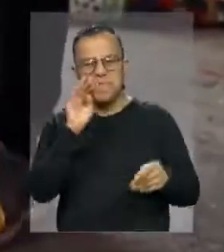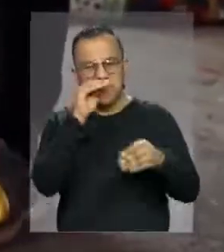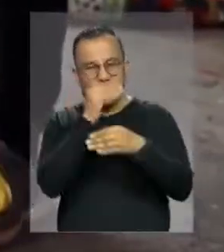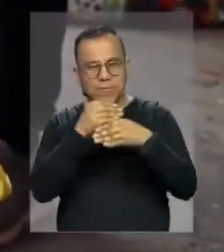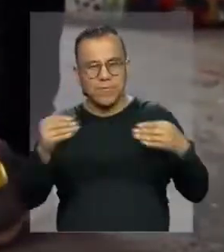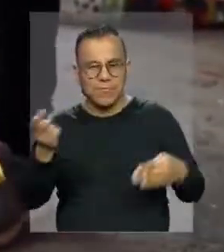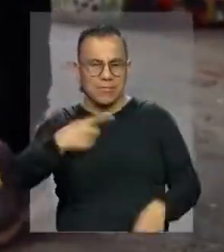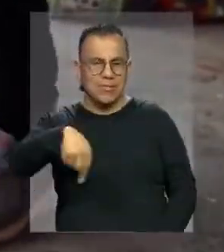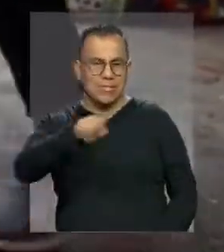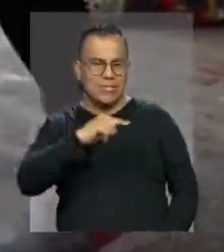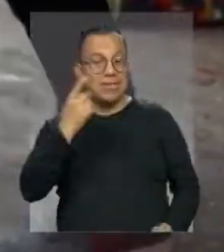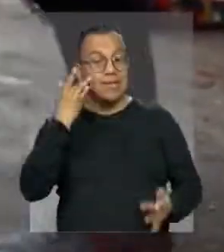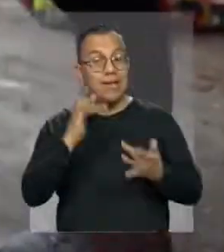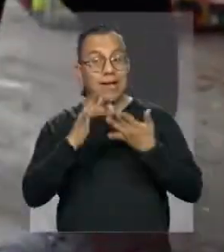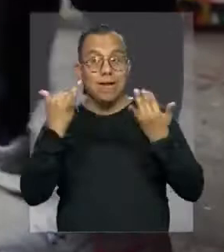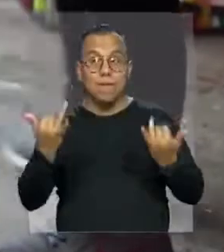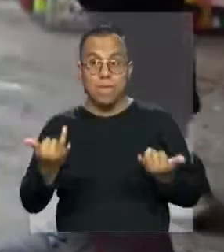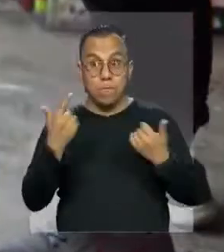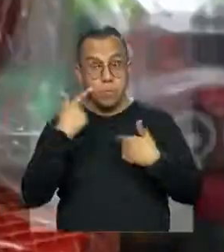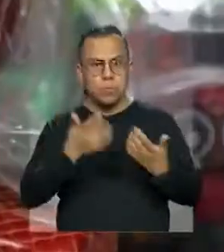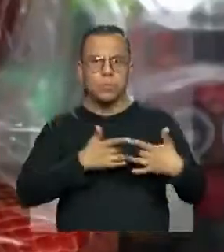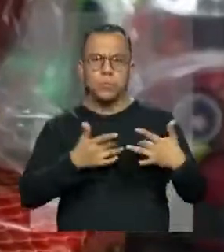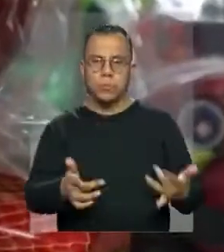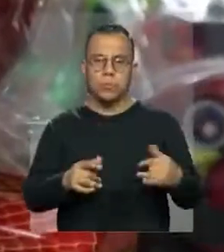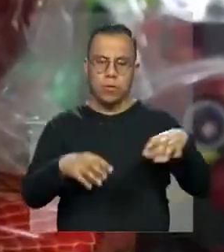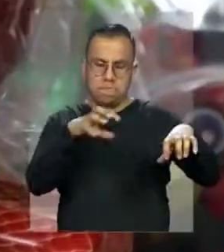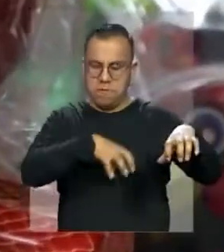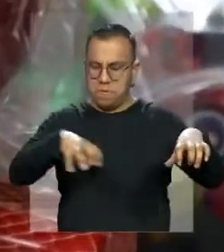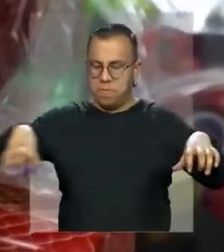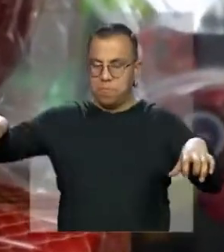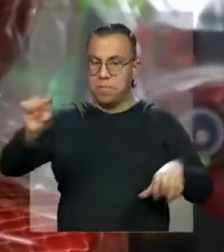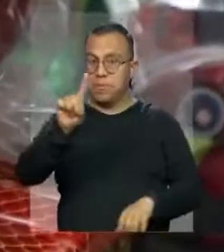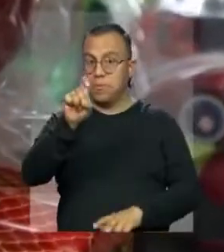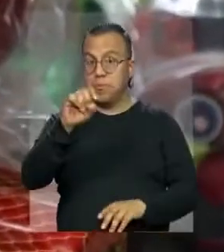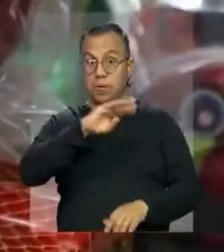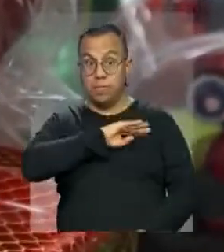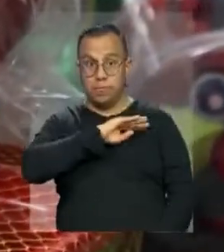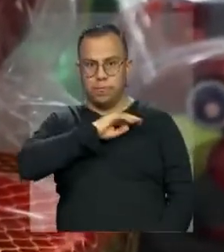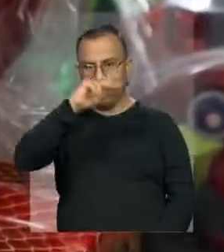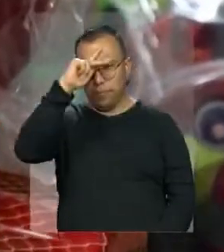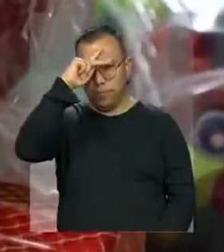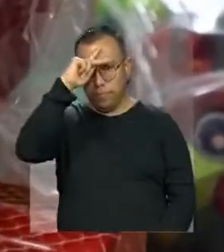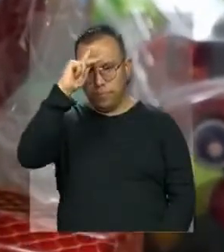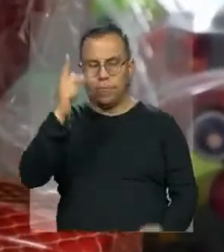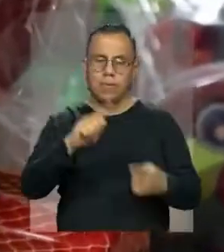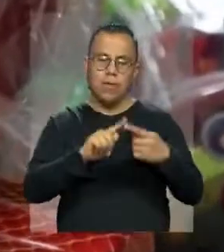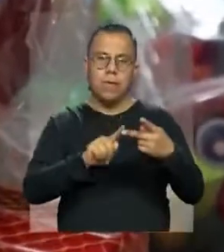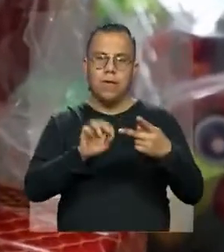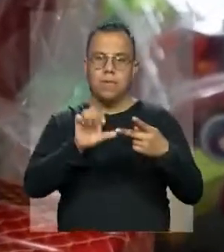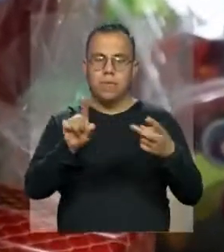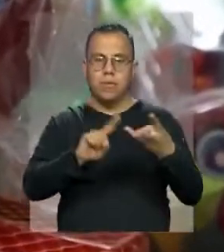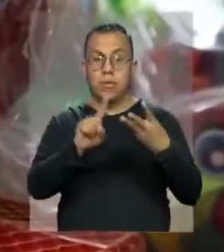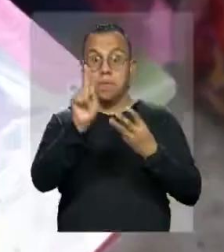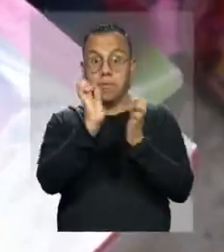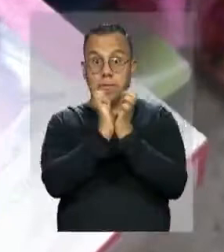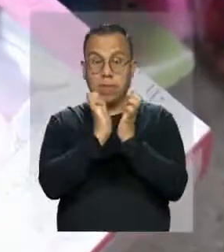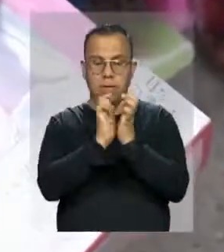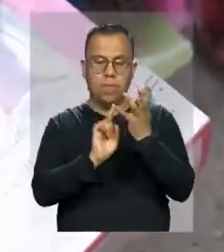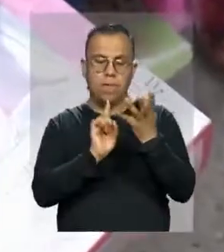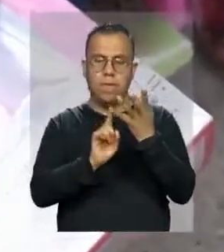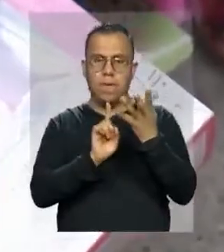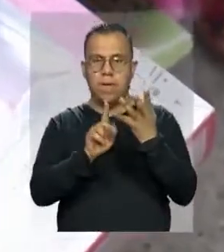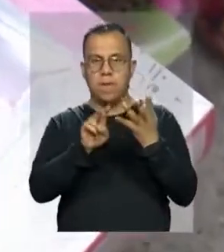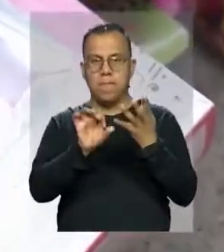de este sector de la ciudad. Se han dispuesto 6 puntos de acopio, alcaldía local de Kennedy, sede Almacén, Primero de Mayo y Punto